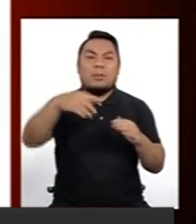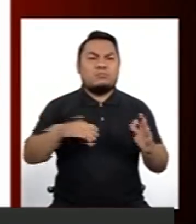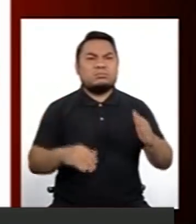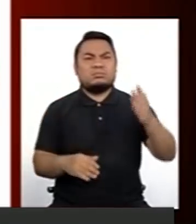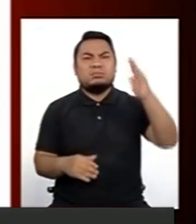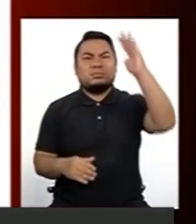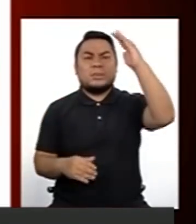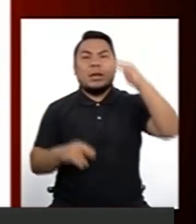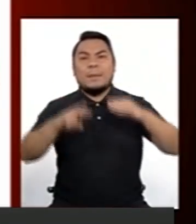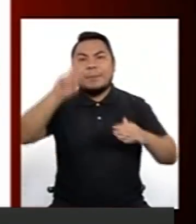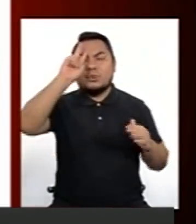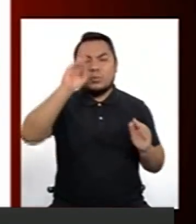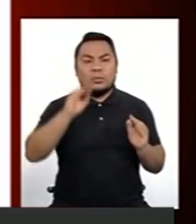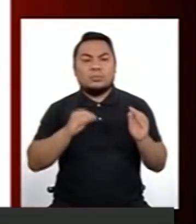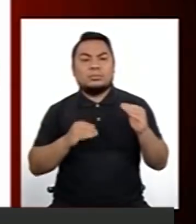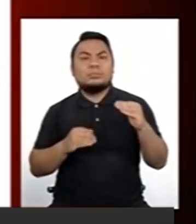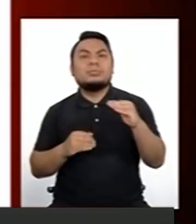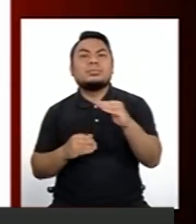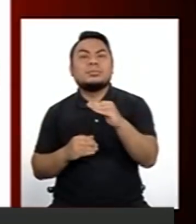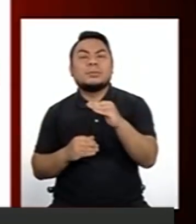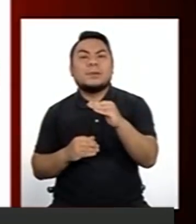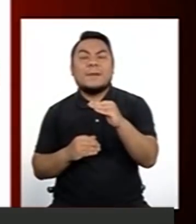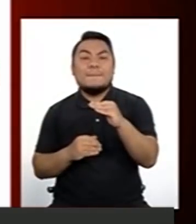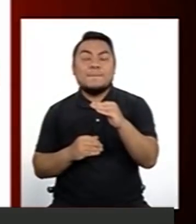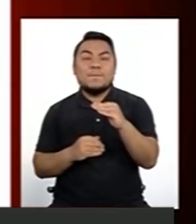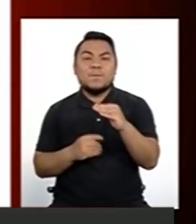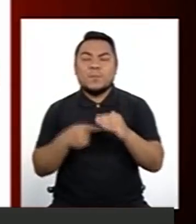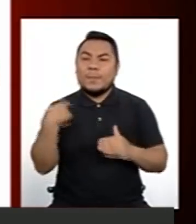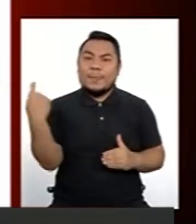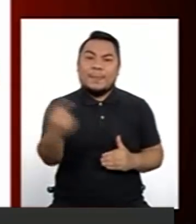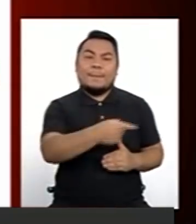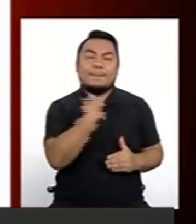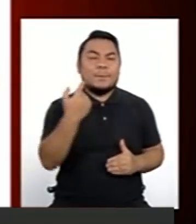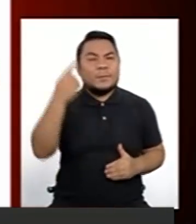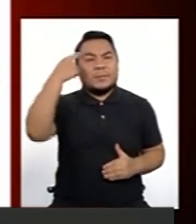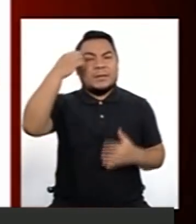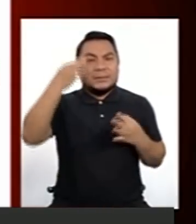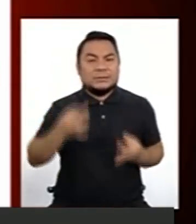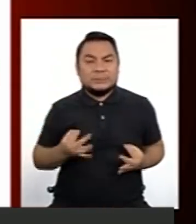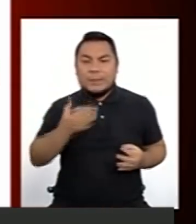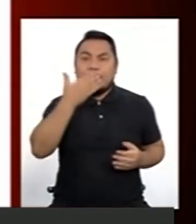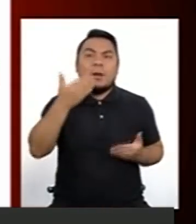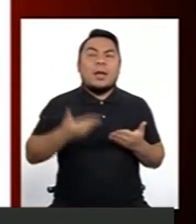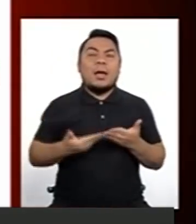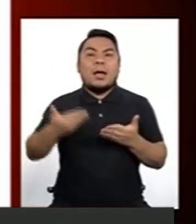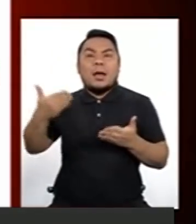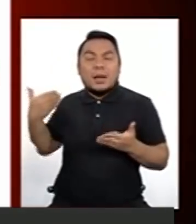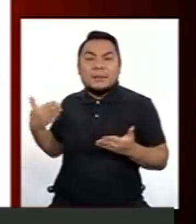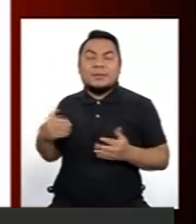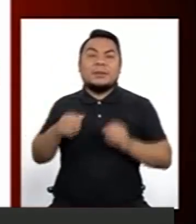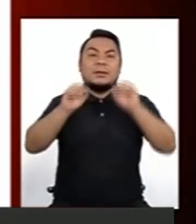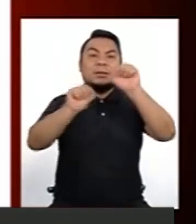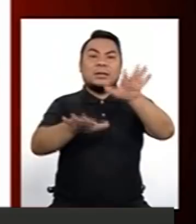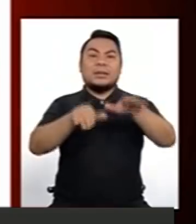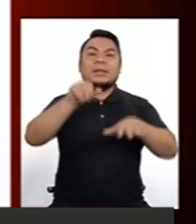contagiadas con el virus. Nosotros tomamos las decisiones a partir del